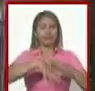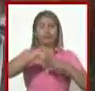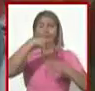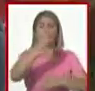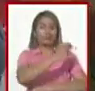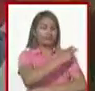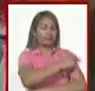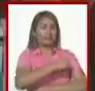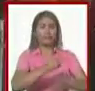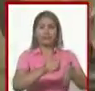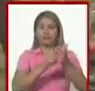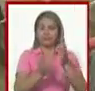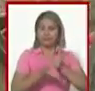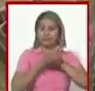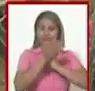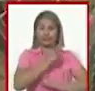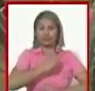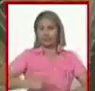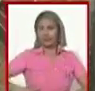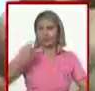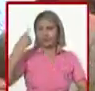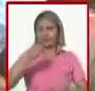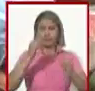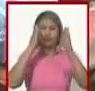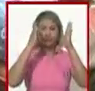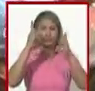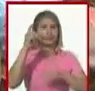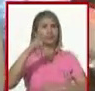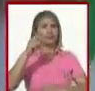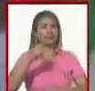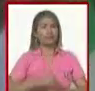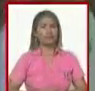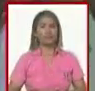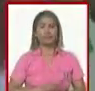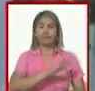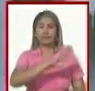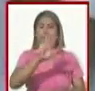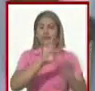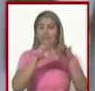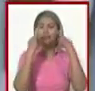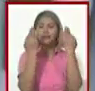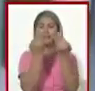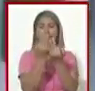de este hospital exigiendo ayuda a la gobernación para poder atender las necesidades de sus familiares internados.